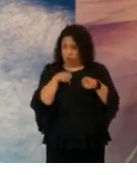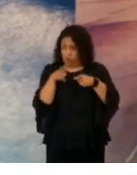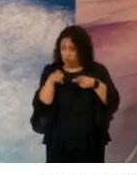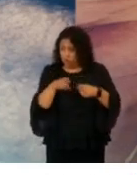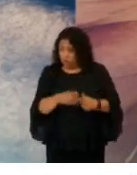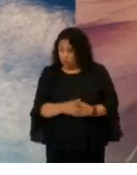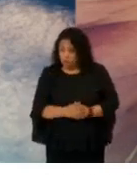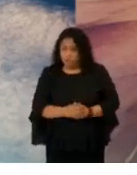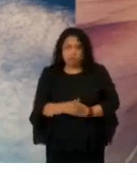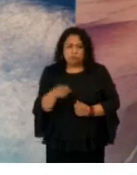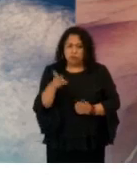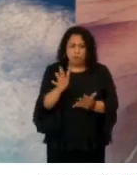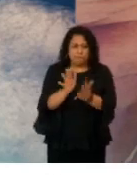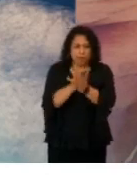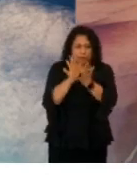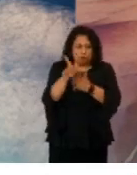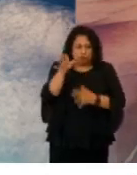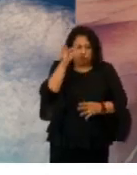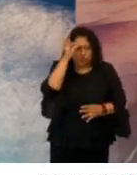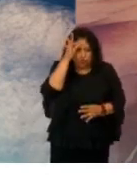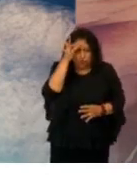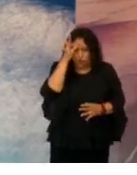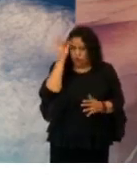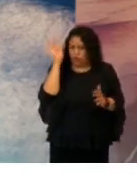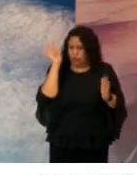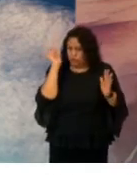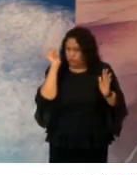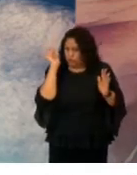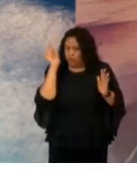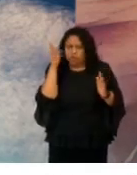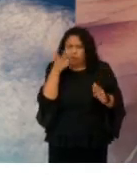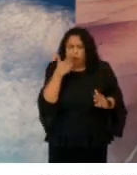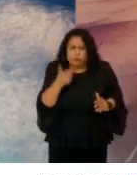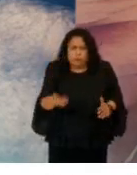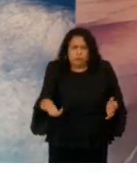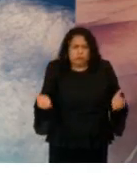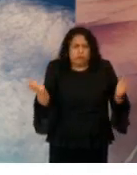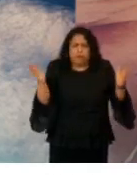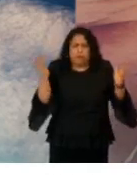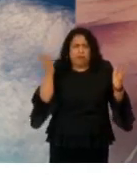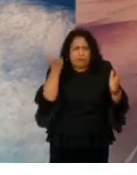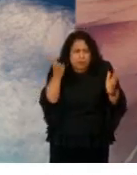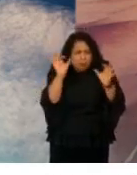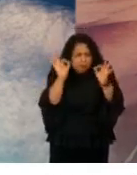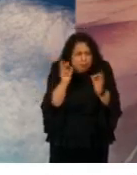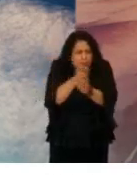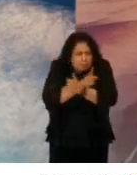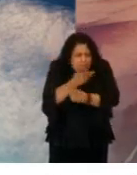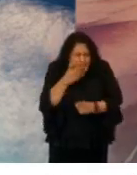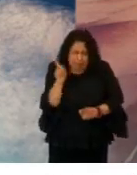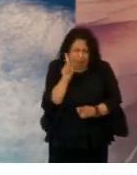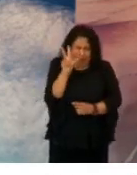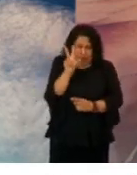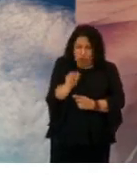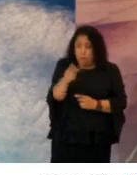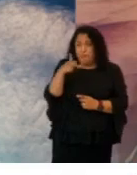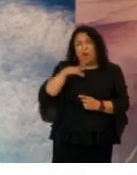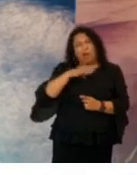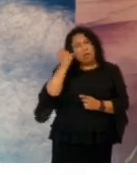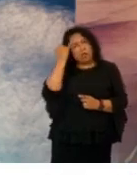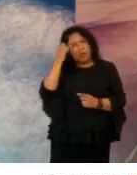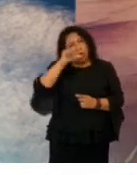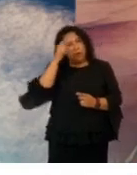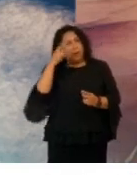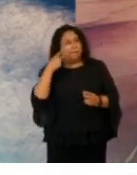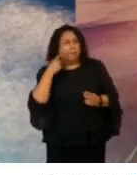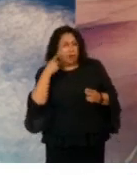no te involucres, tonta, corda. No funciona, ¿no? Hoy en día es políticamente incorrecto. Pero hoy en día una estrategia política que se